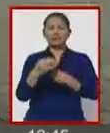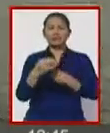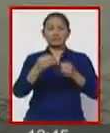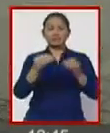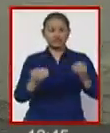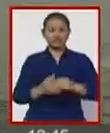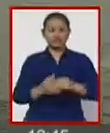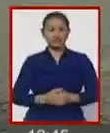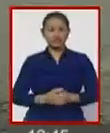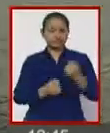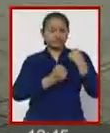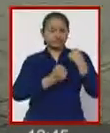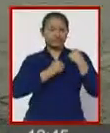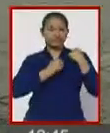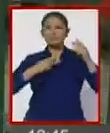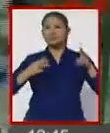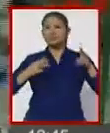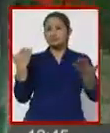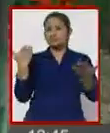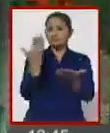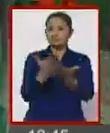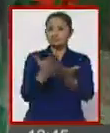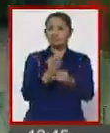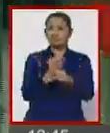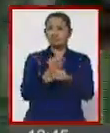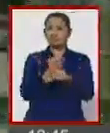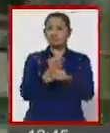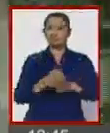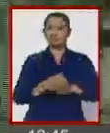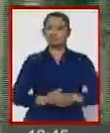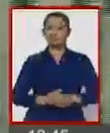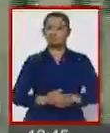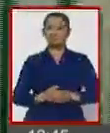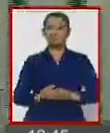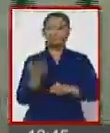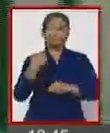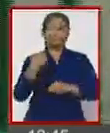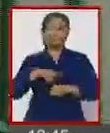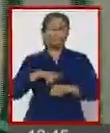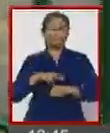Municipal que los gendarmes retornaron a sus fuentes de trabajo de manera normal.